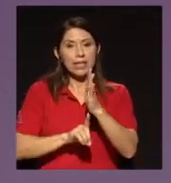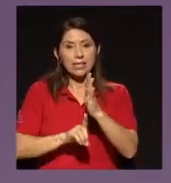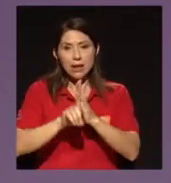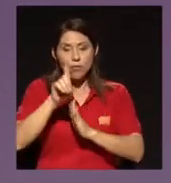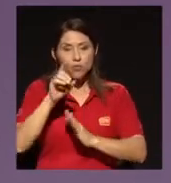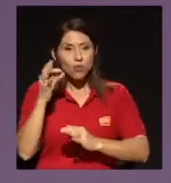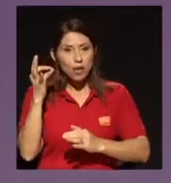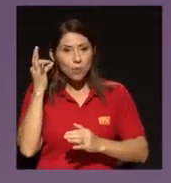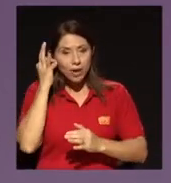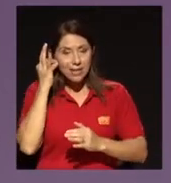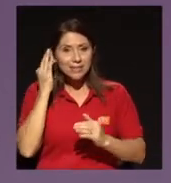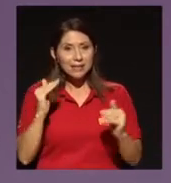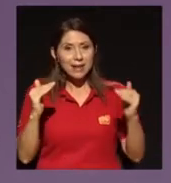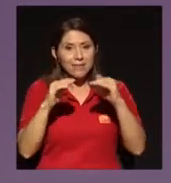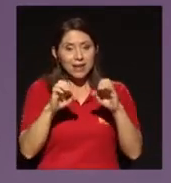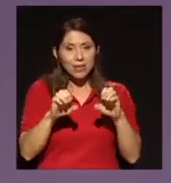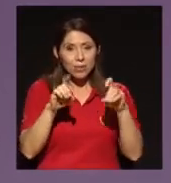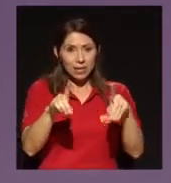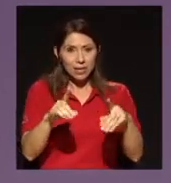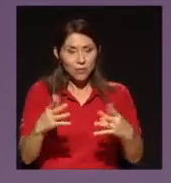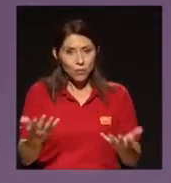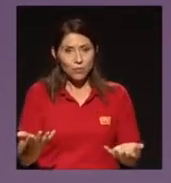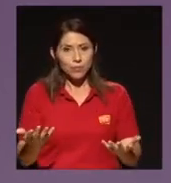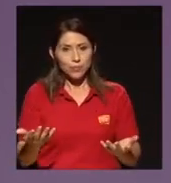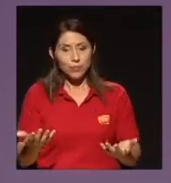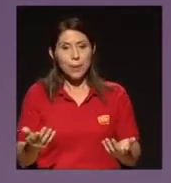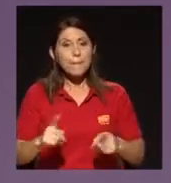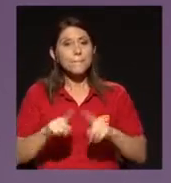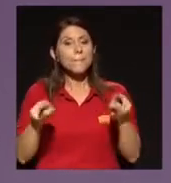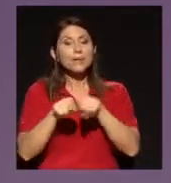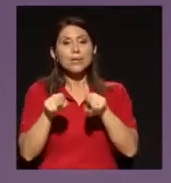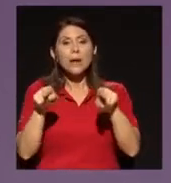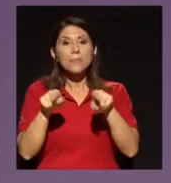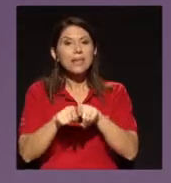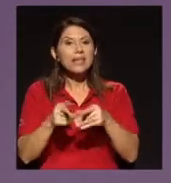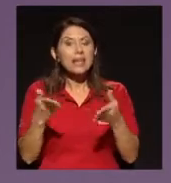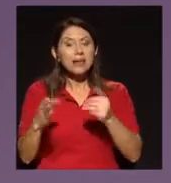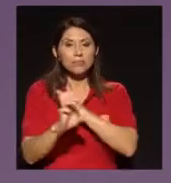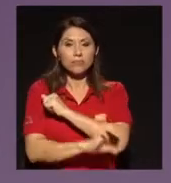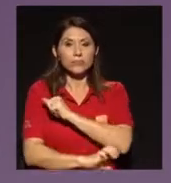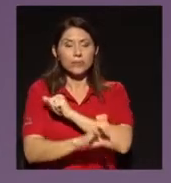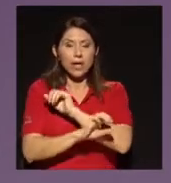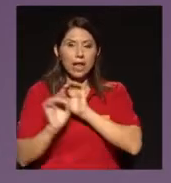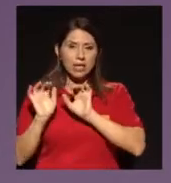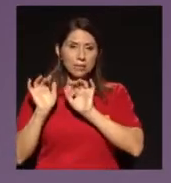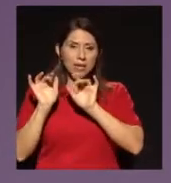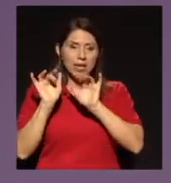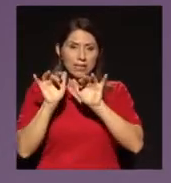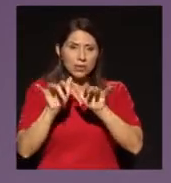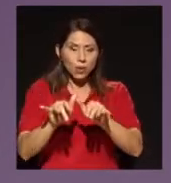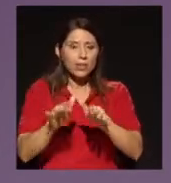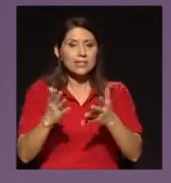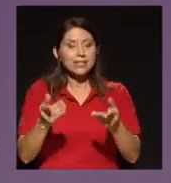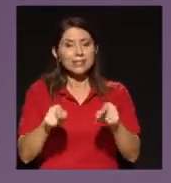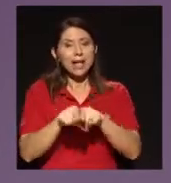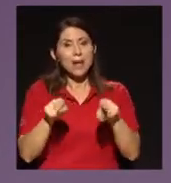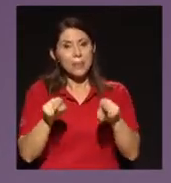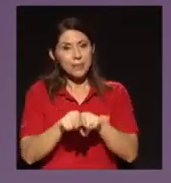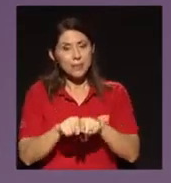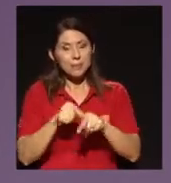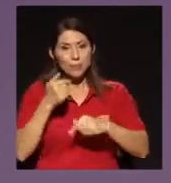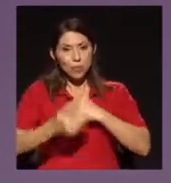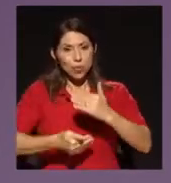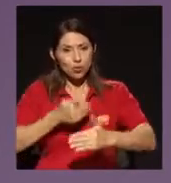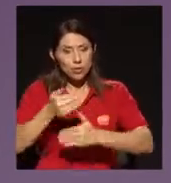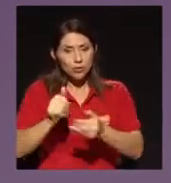las mujeres a nivel educativo, ¿verdad? Pero también están las migraciones, también están los procesos de